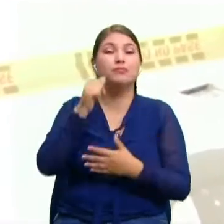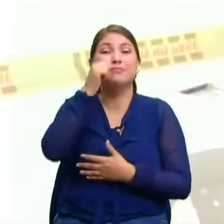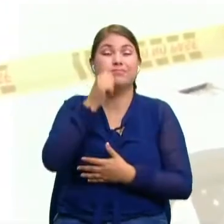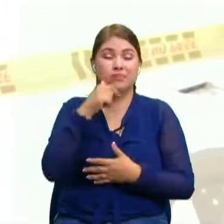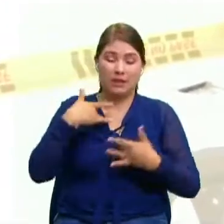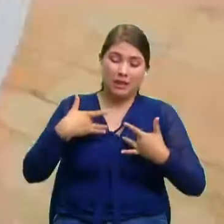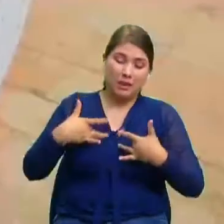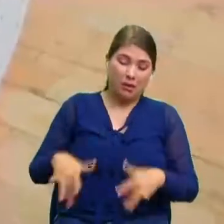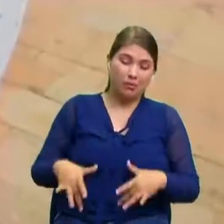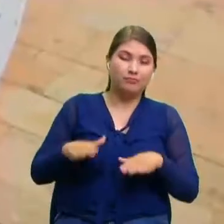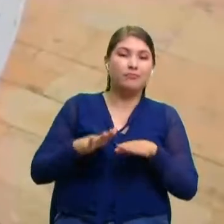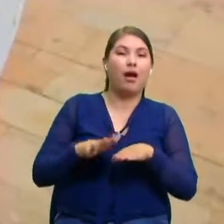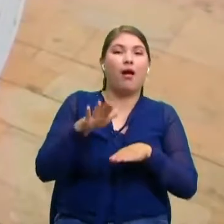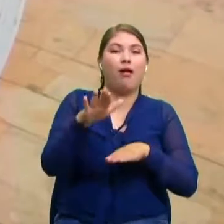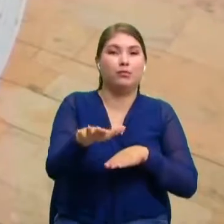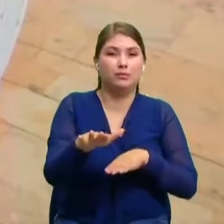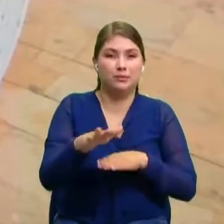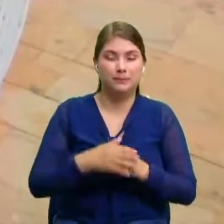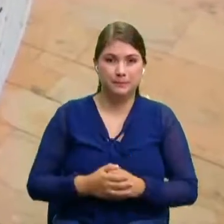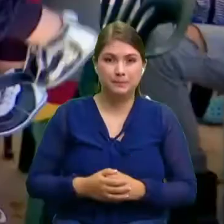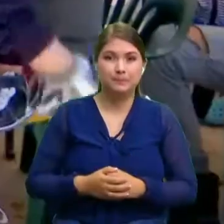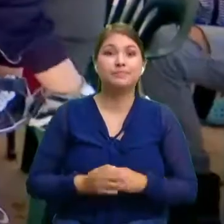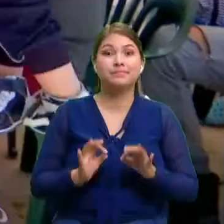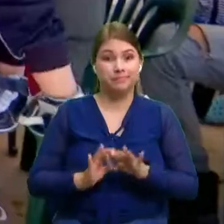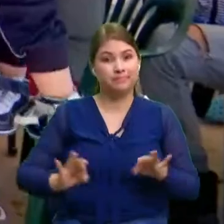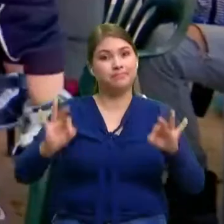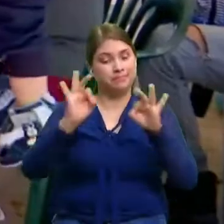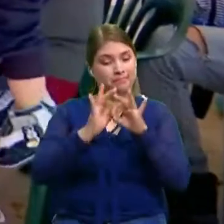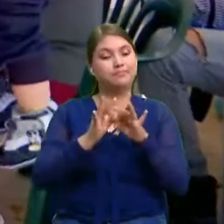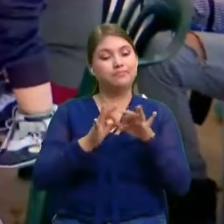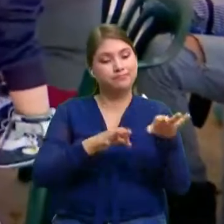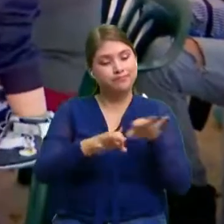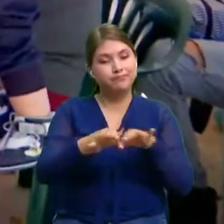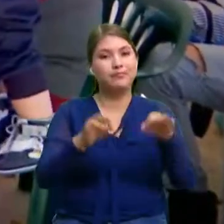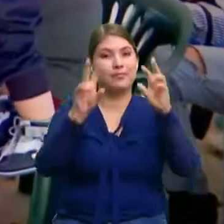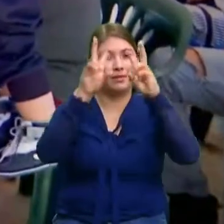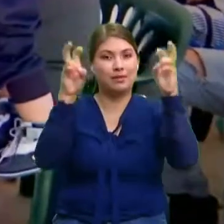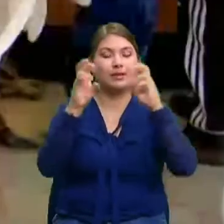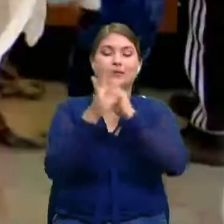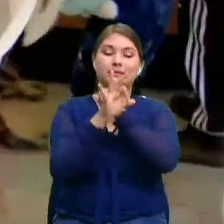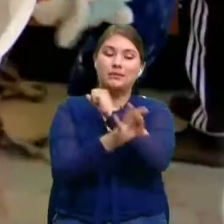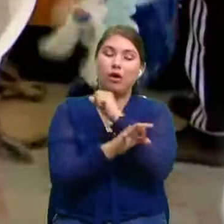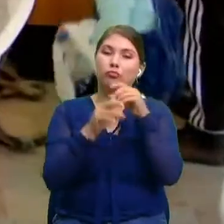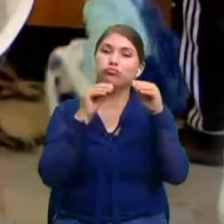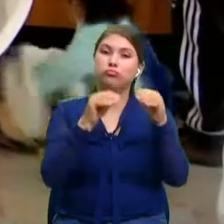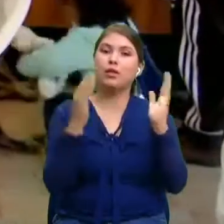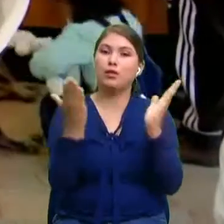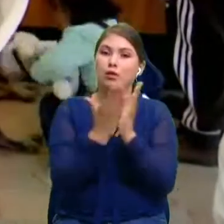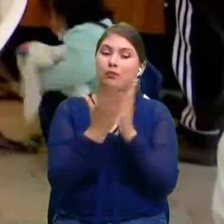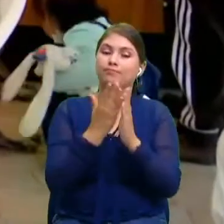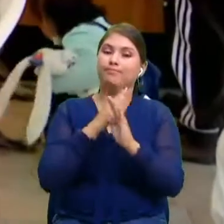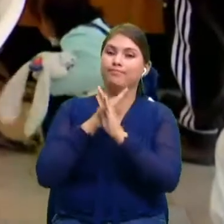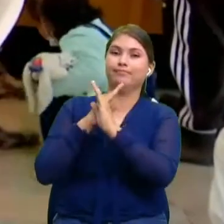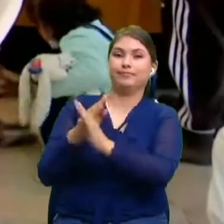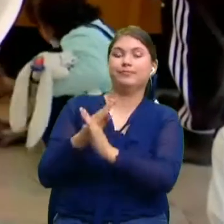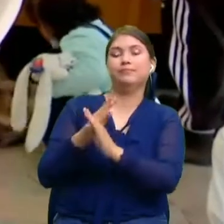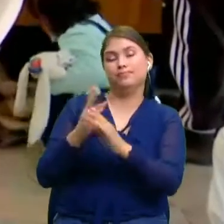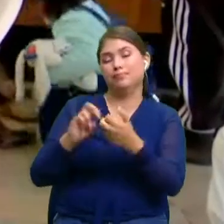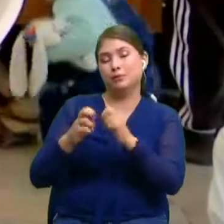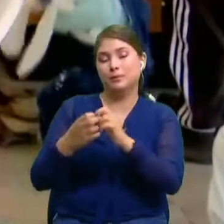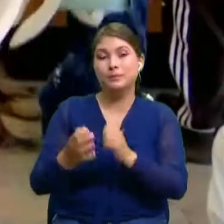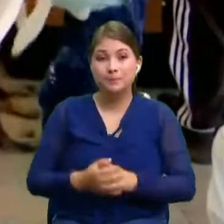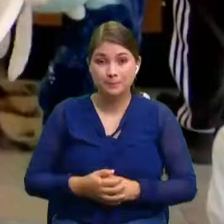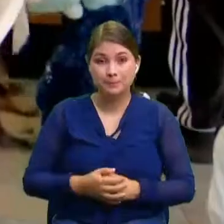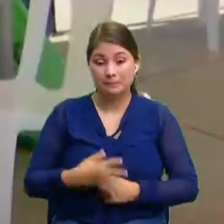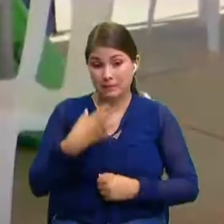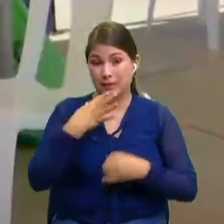no deseado en niñas y adolescentes. Entonces es importante llevar a cabo este tema en psicoeducación para que se prevengan este tipo de problemáticas.